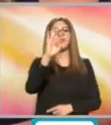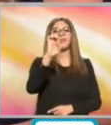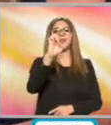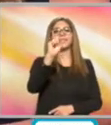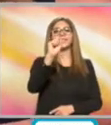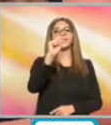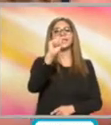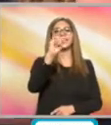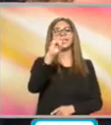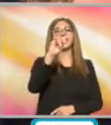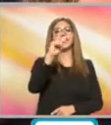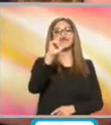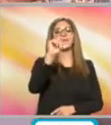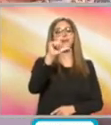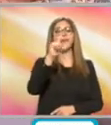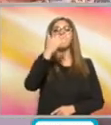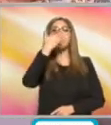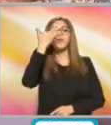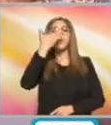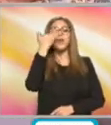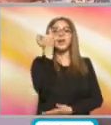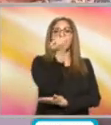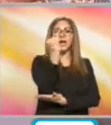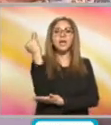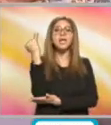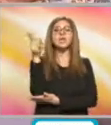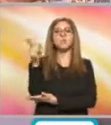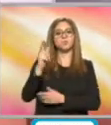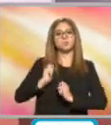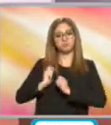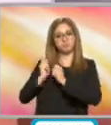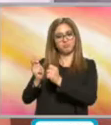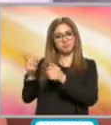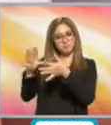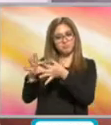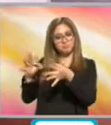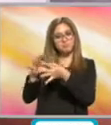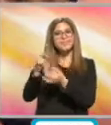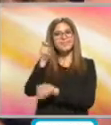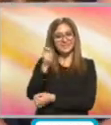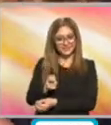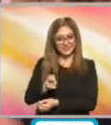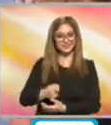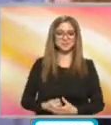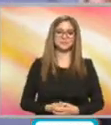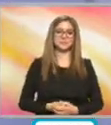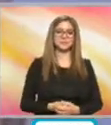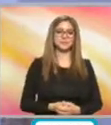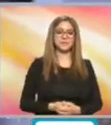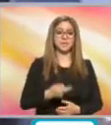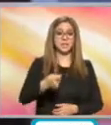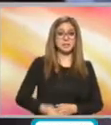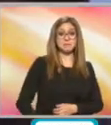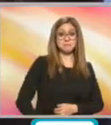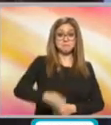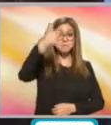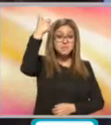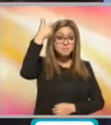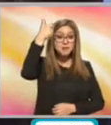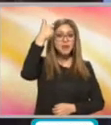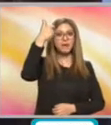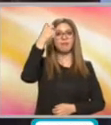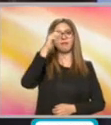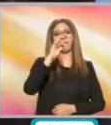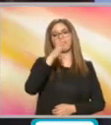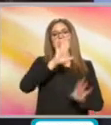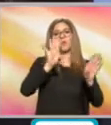y Jardines, pero te dejo para que tú nos cuentes de qué se trata, dónde va a ser y todo esto. Bueno, es el primer festival que se hace de